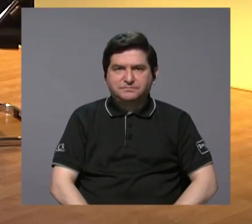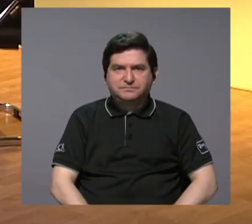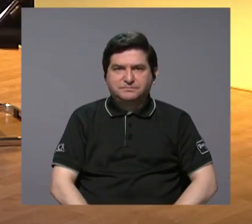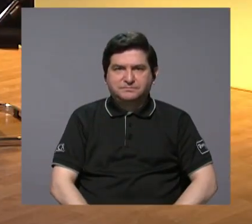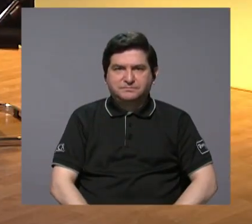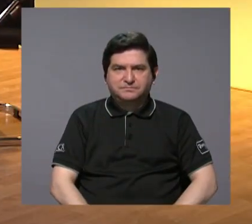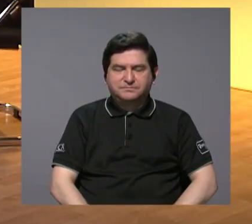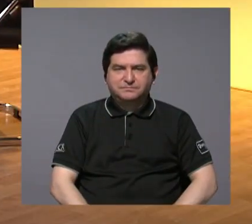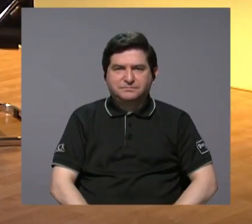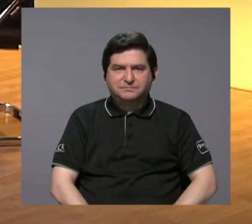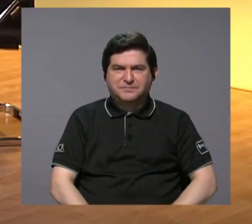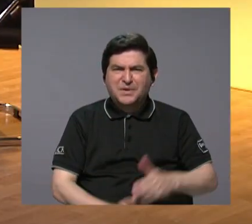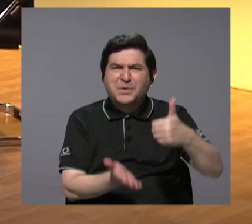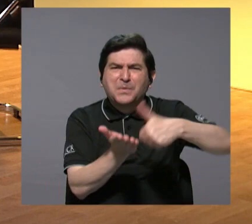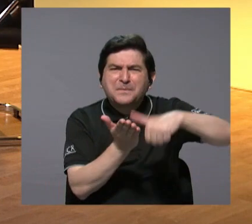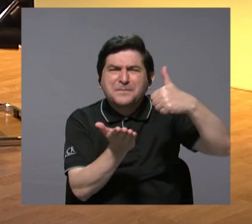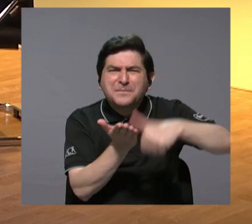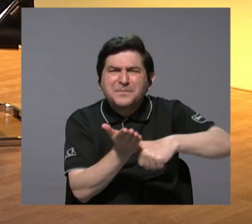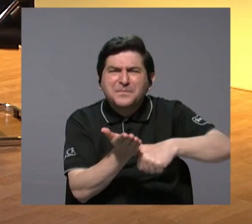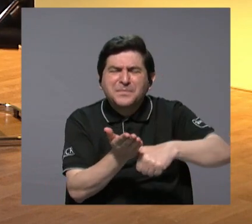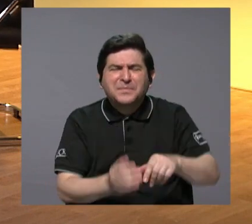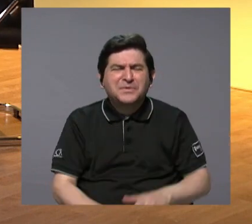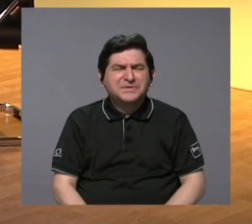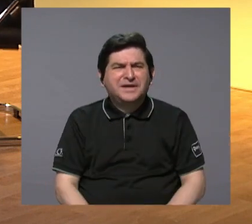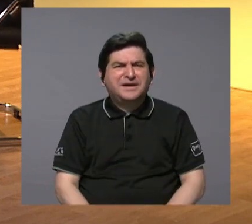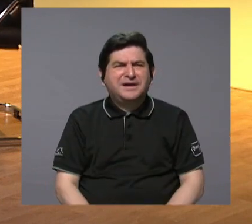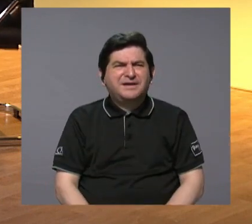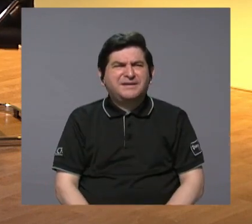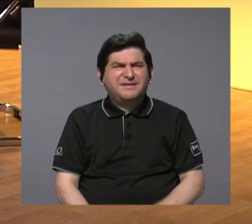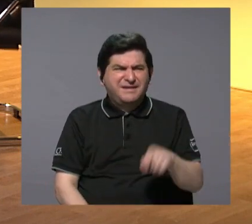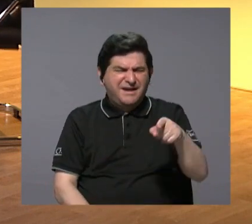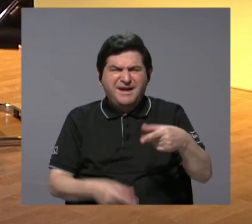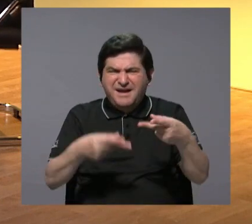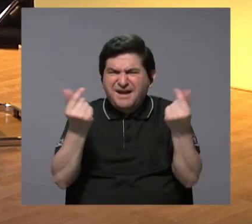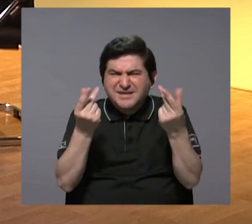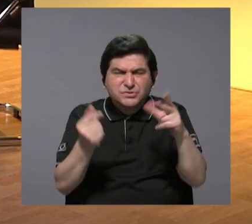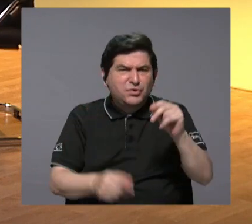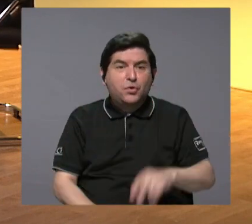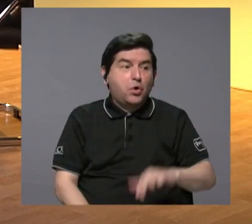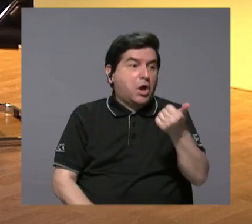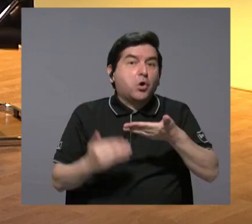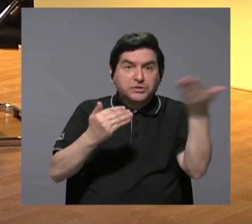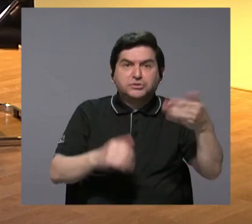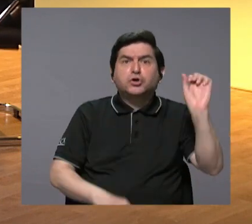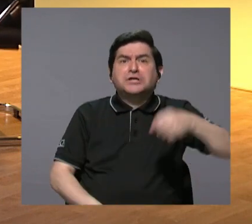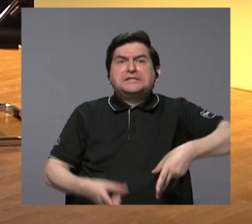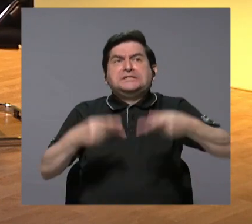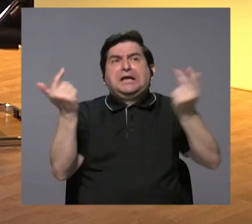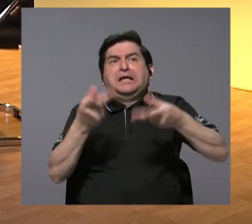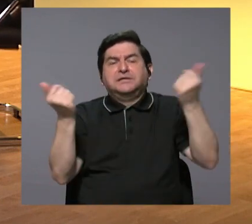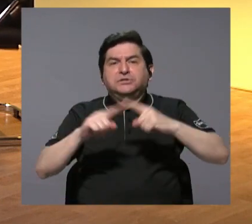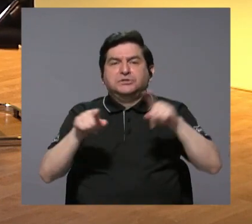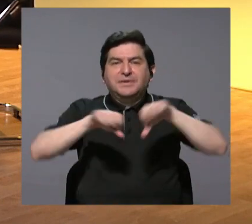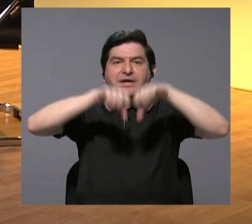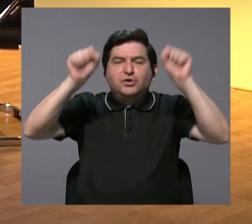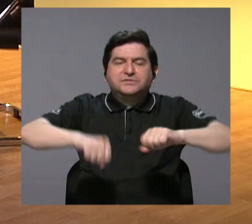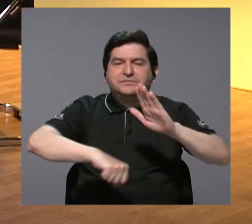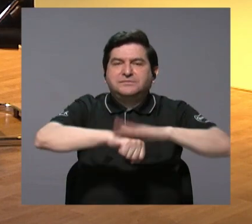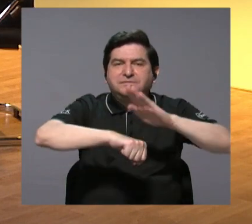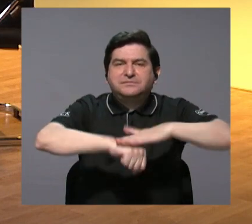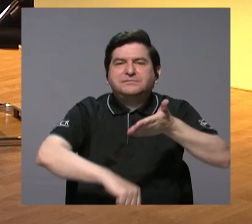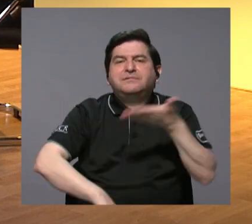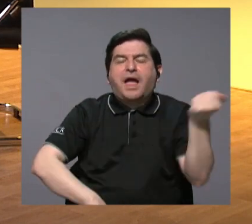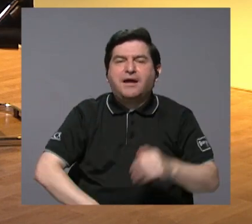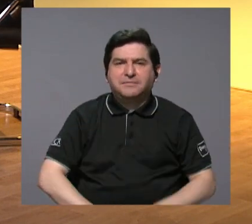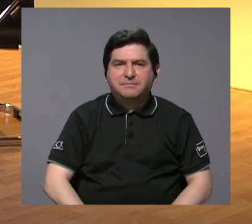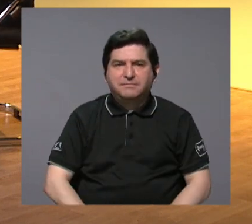decir, botamos plata en mil otras cosas. Pero lo que logra este sistema es